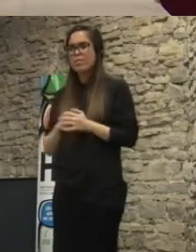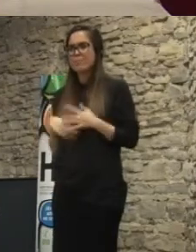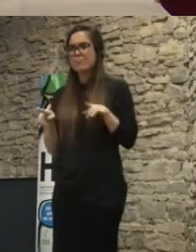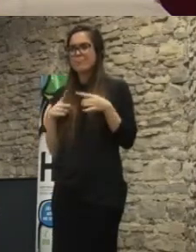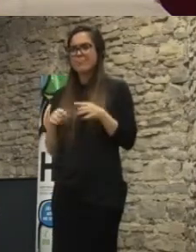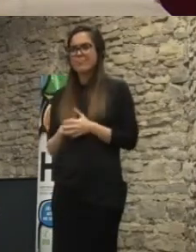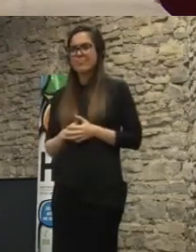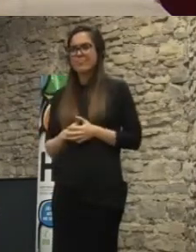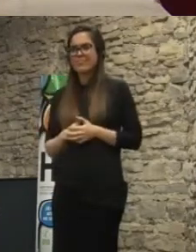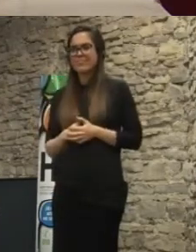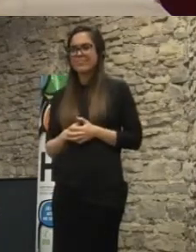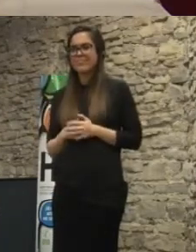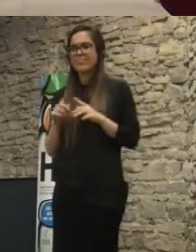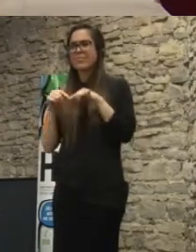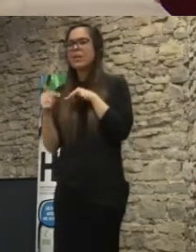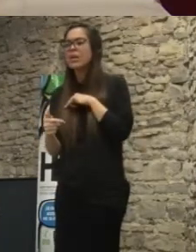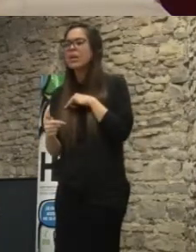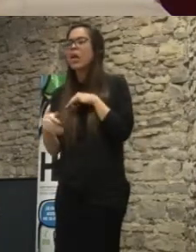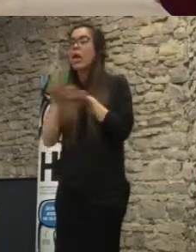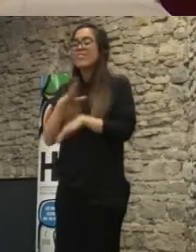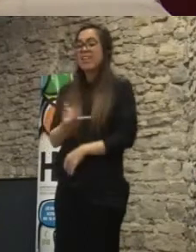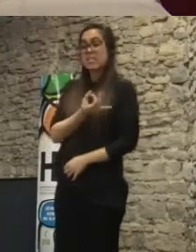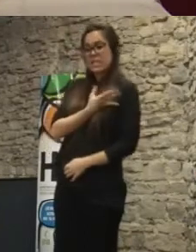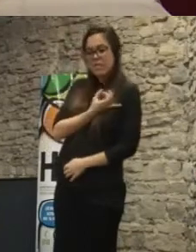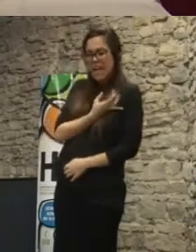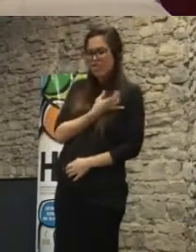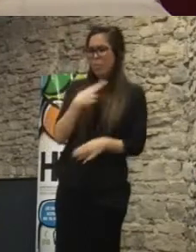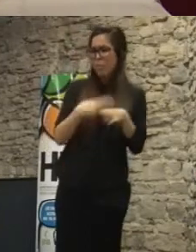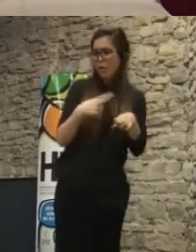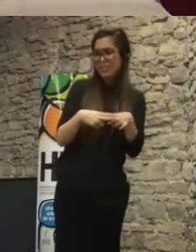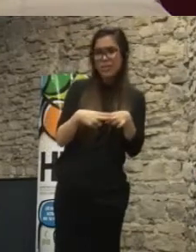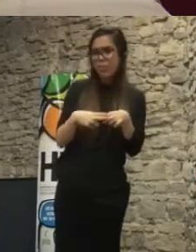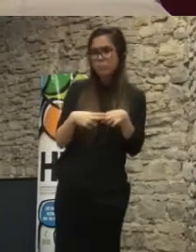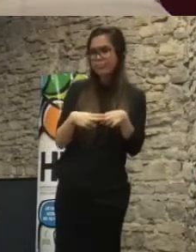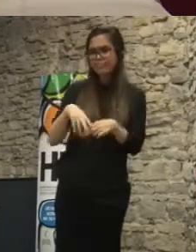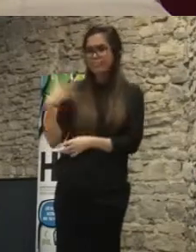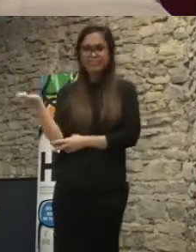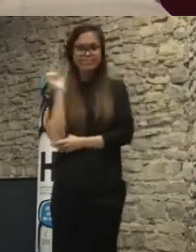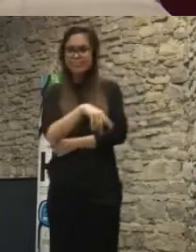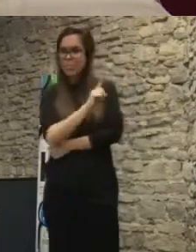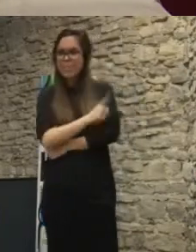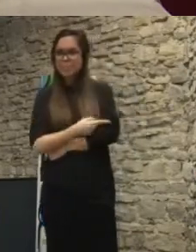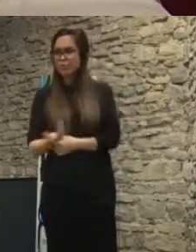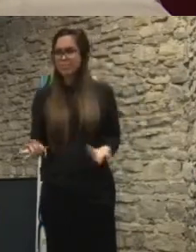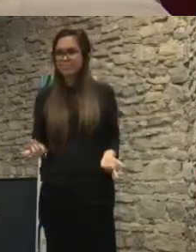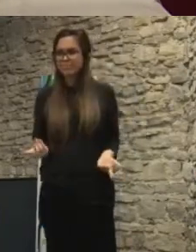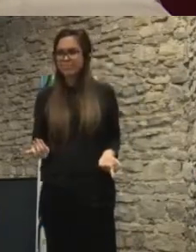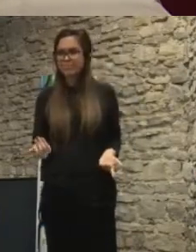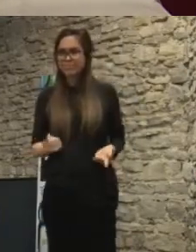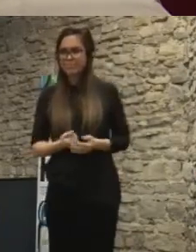los que más continuidad tiene, más que sindicatos, más que políticos, más que todo eso, creo yo, de estos tipo colectivos que